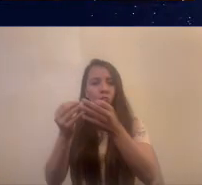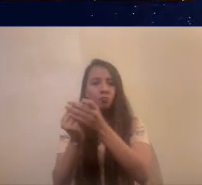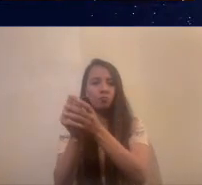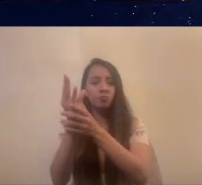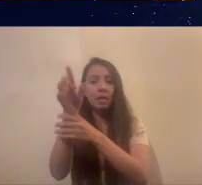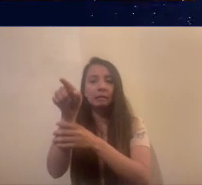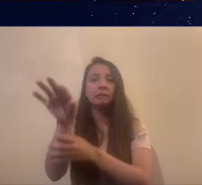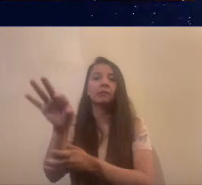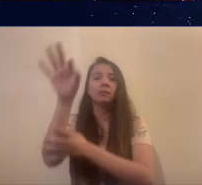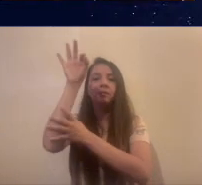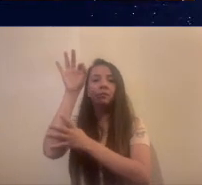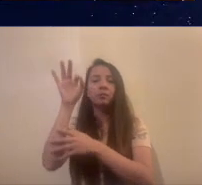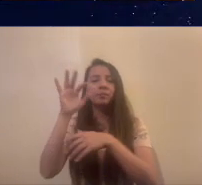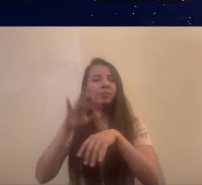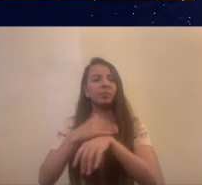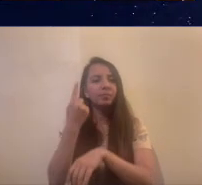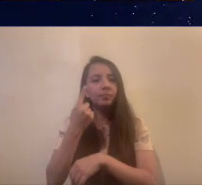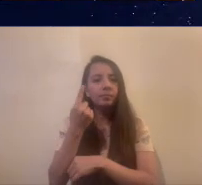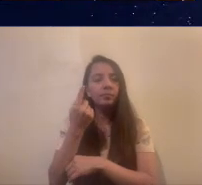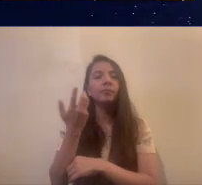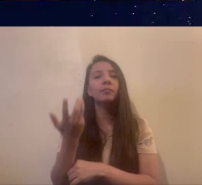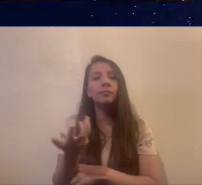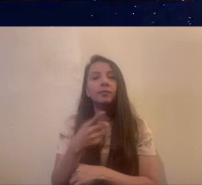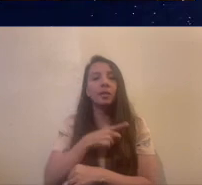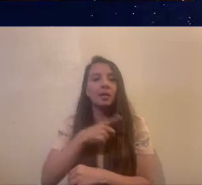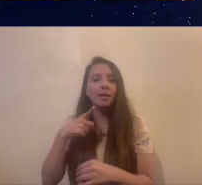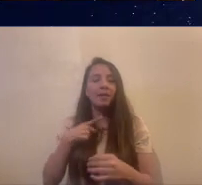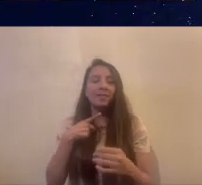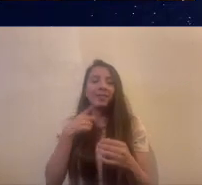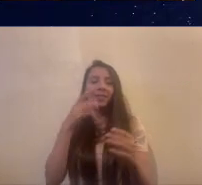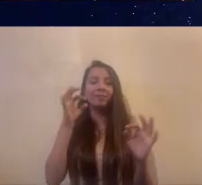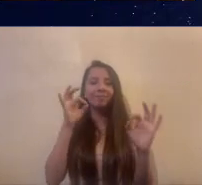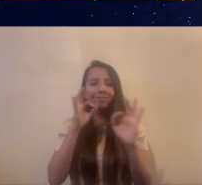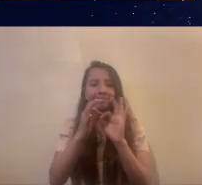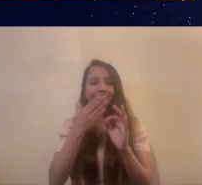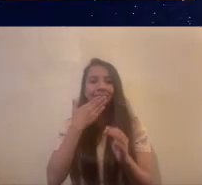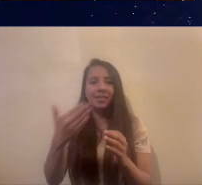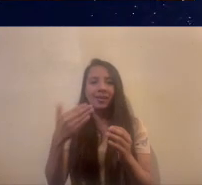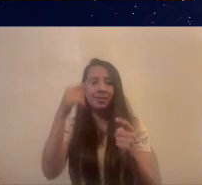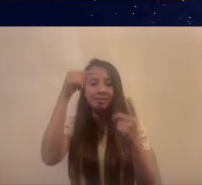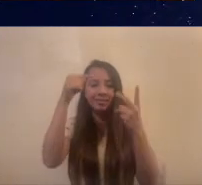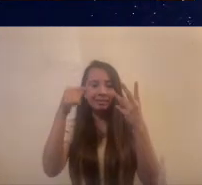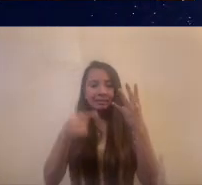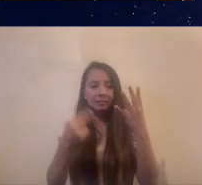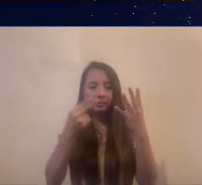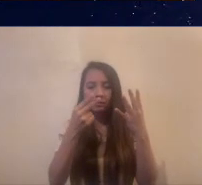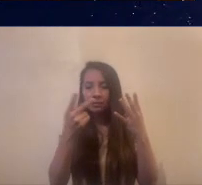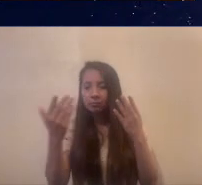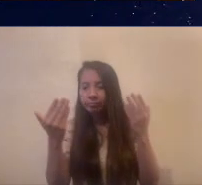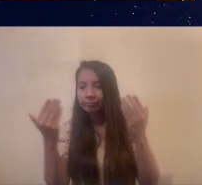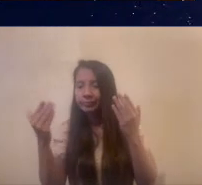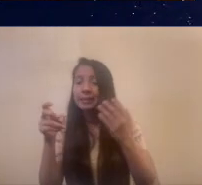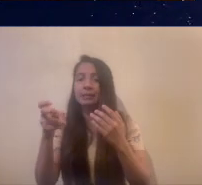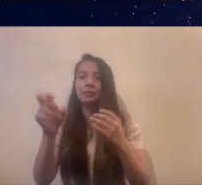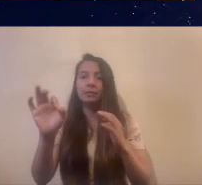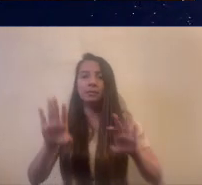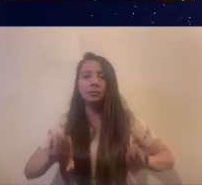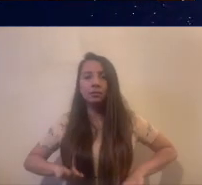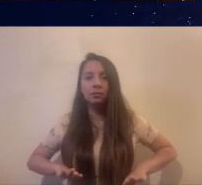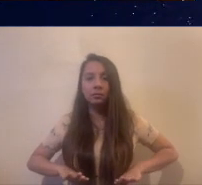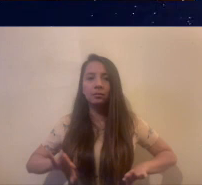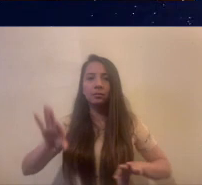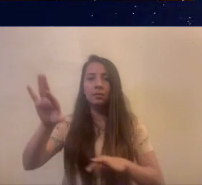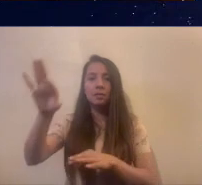con esto? Porque, como Pamela les ha contado, tenía que cubrir los criterios estos de selección. En el caso de la